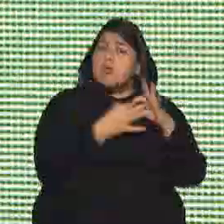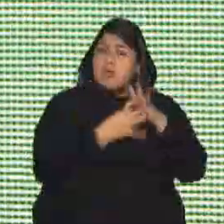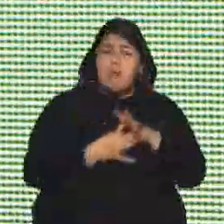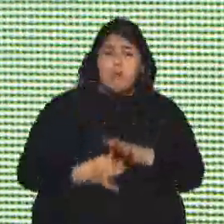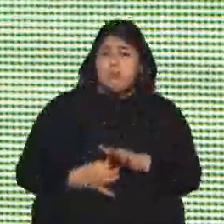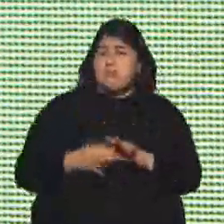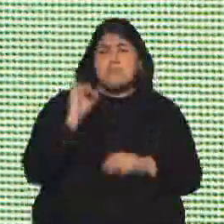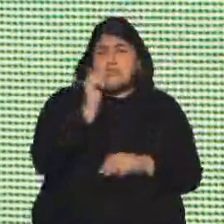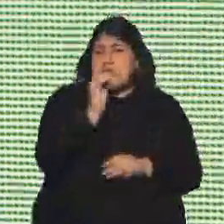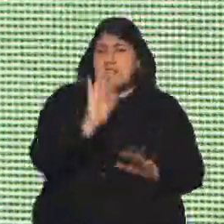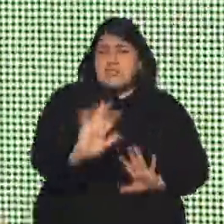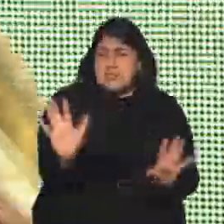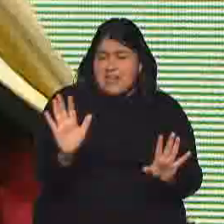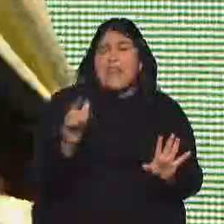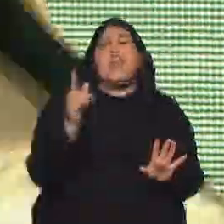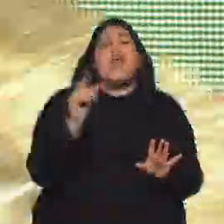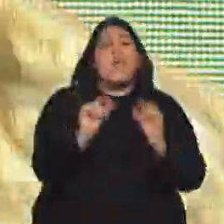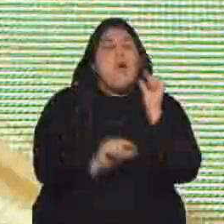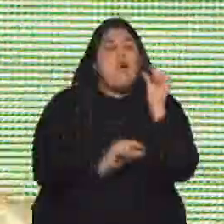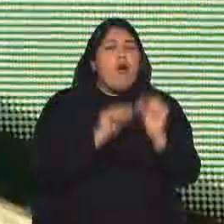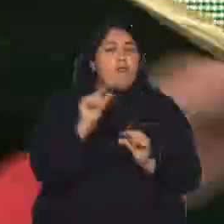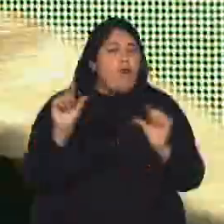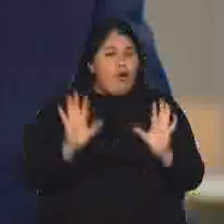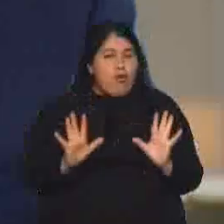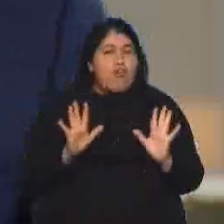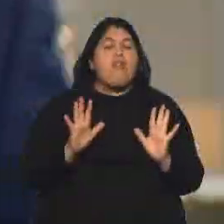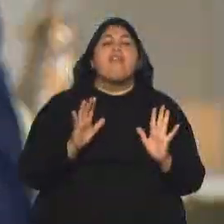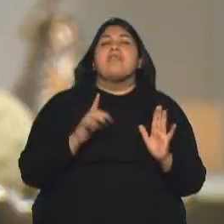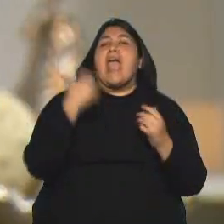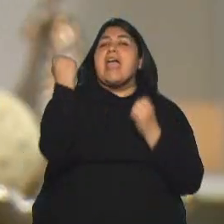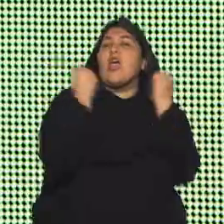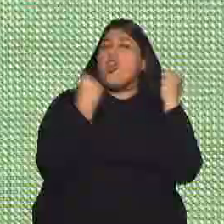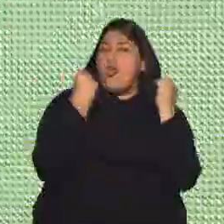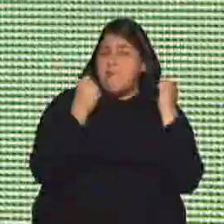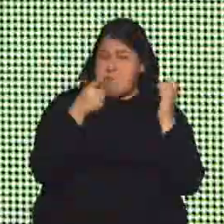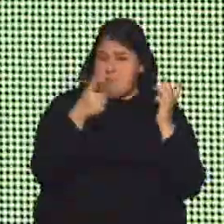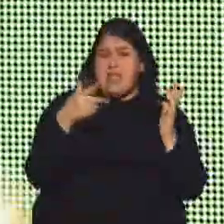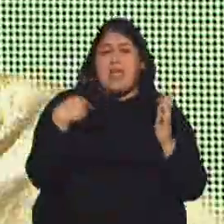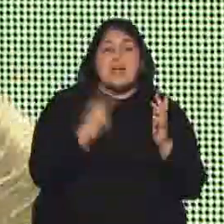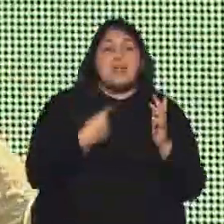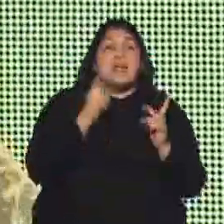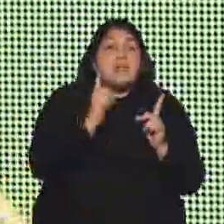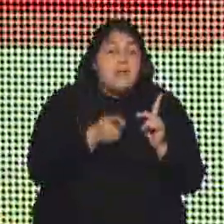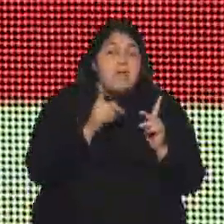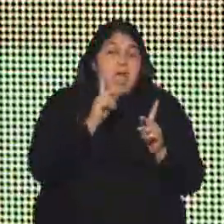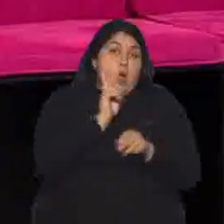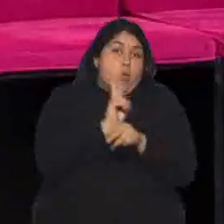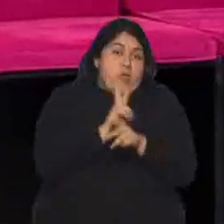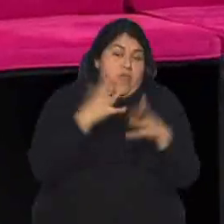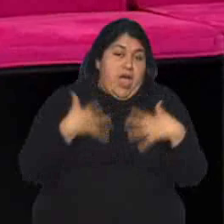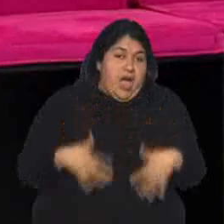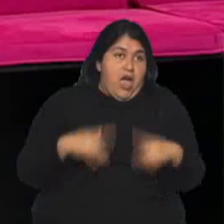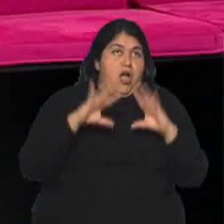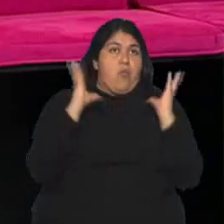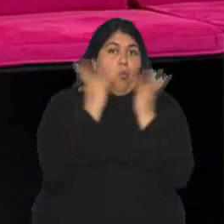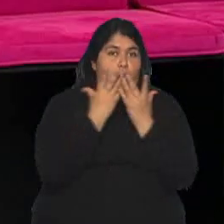Pancho Ibáñez, ¿no? Entonces es un poquito de continuidad, un poquito de ahorro, ¿no? Sí. Depende cómo uno lo quiera ver. Un poquito de ecología también, ¿no?